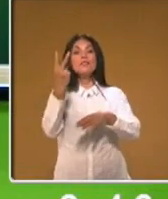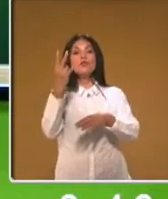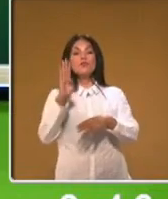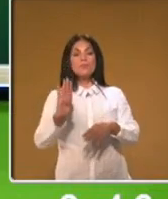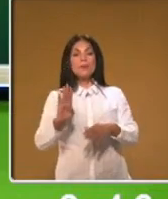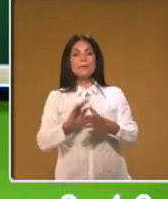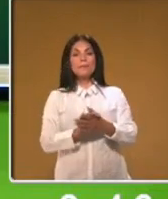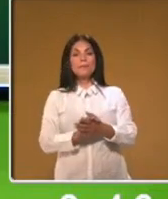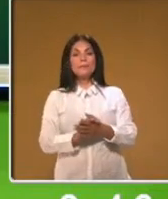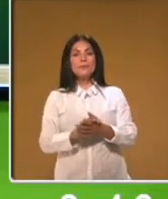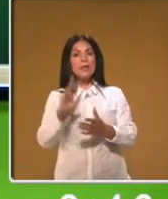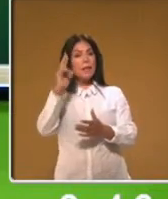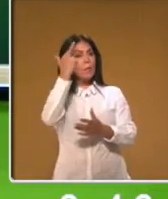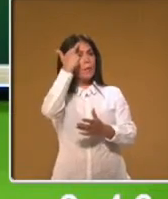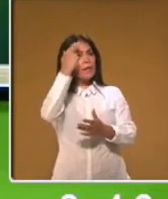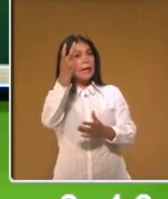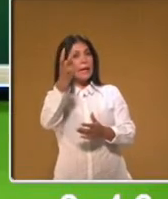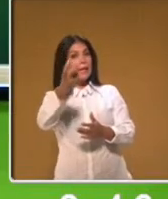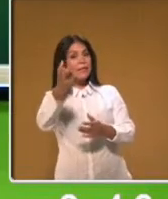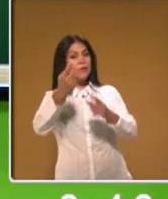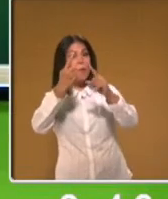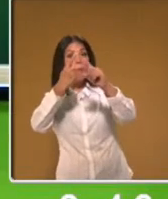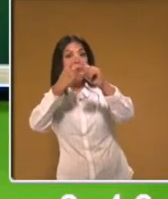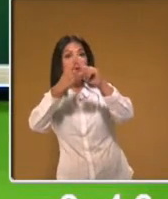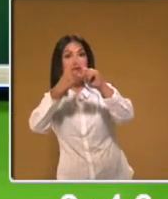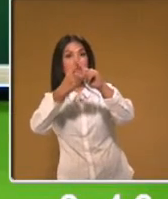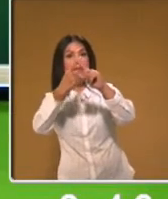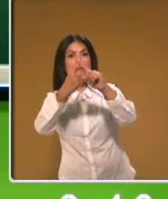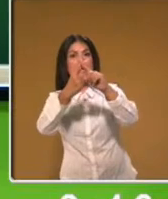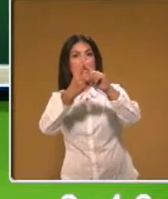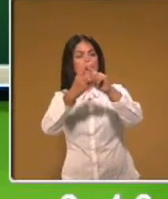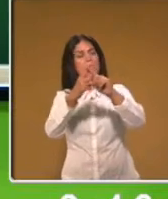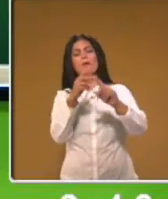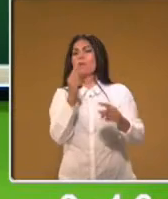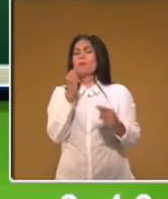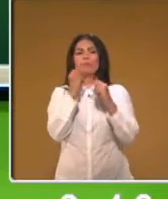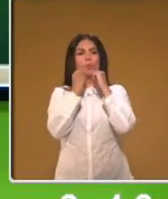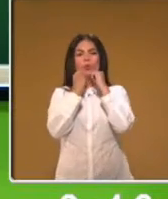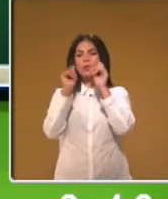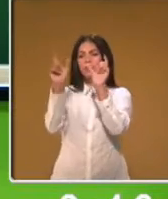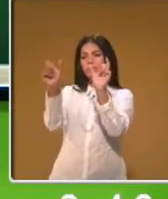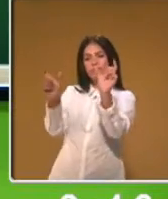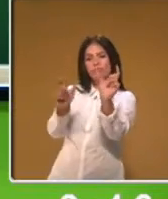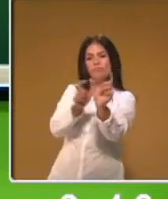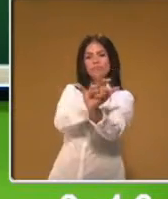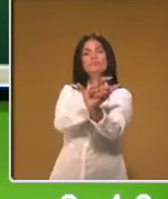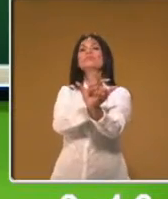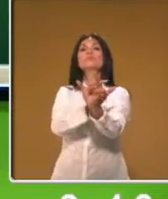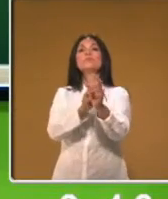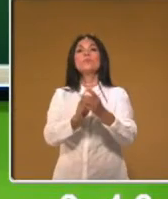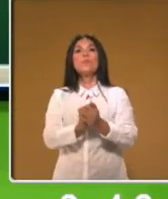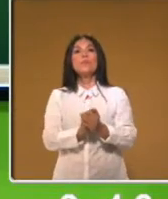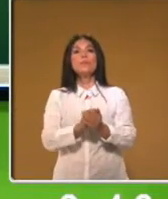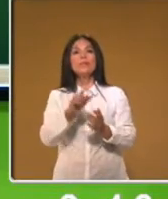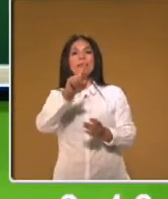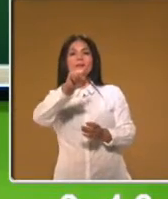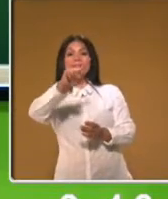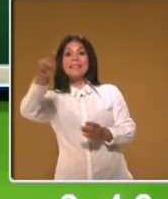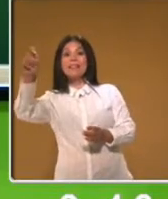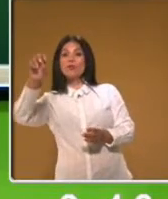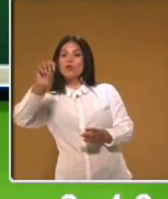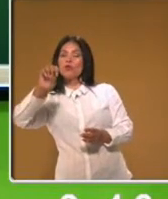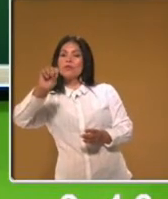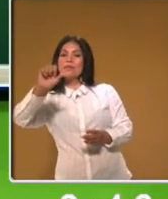que está multiplicando, aunque yo lo tenga que pasar para este lado, se hace el mismo procedimiento. 160 entre 2 me da